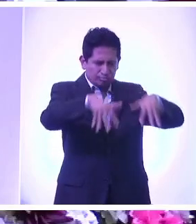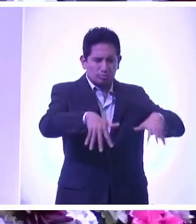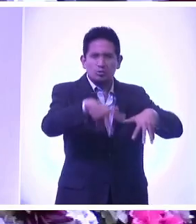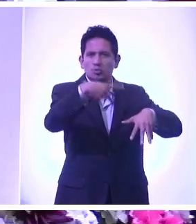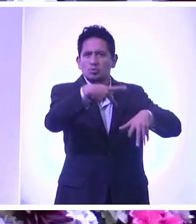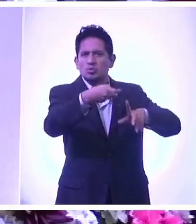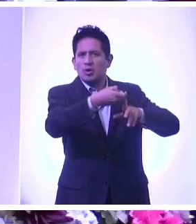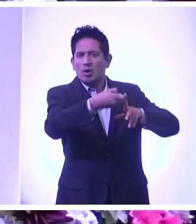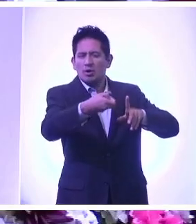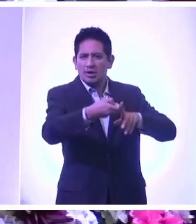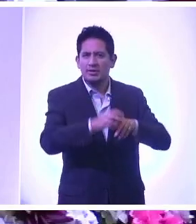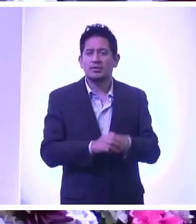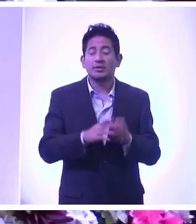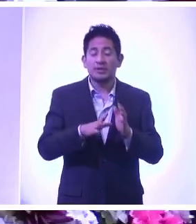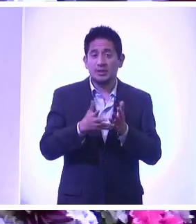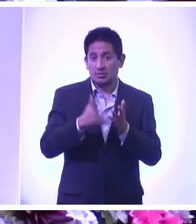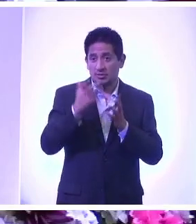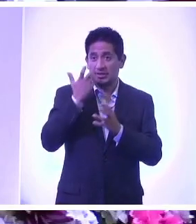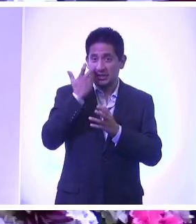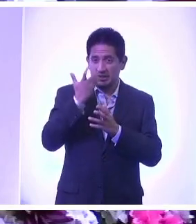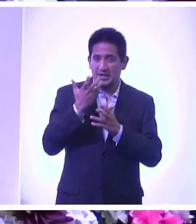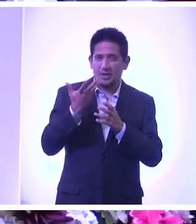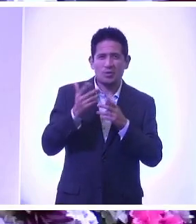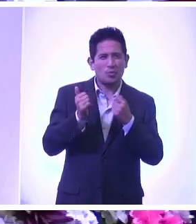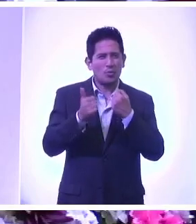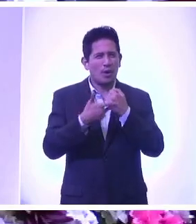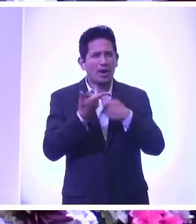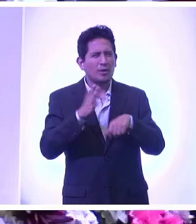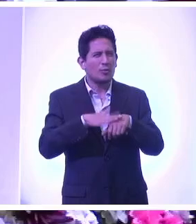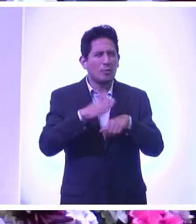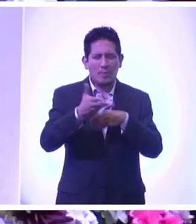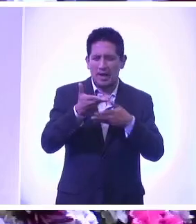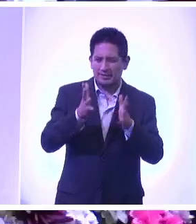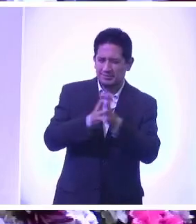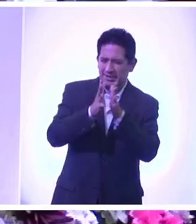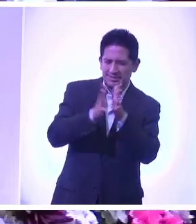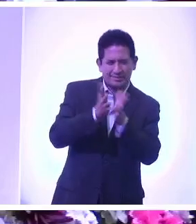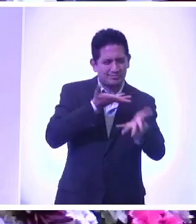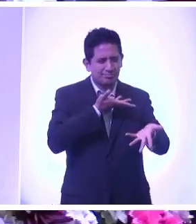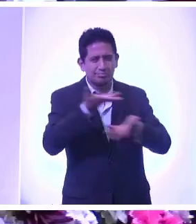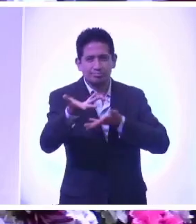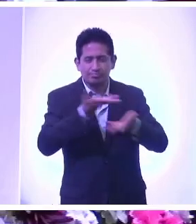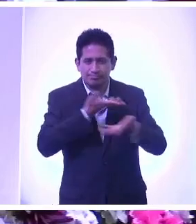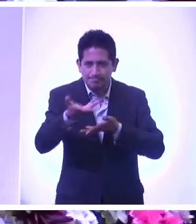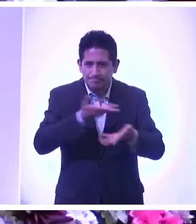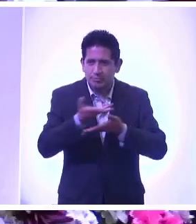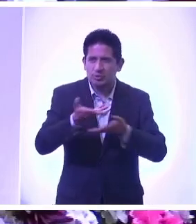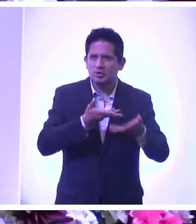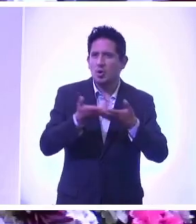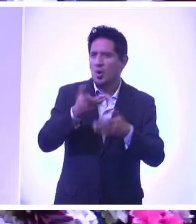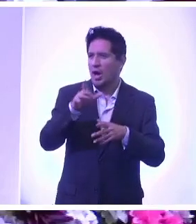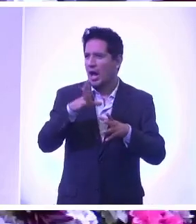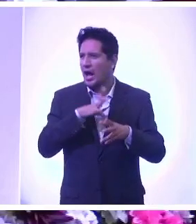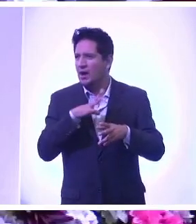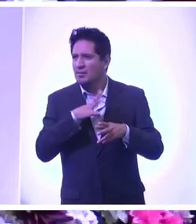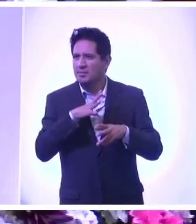parece si esta participación la hacemos como muy fluida además me doy cuenta que tenemos un público muy heterogenio entonces me gustaría Como abrir este